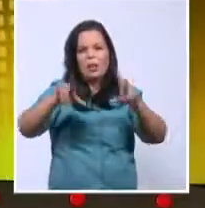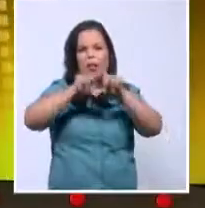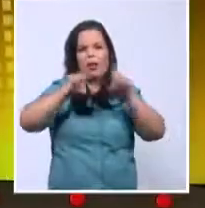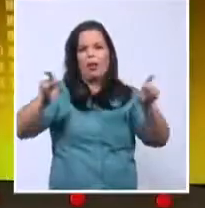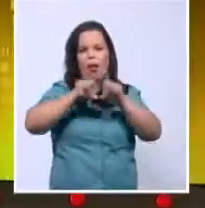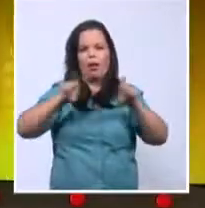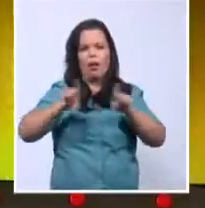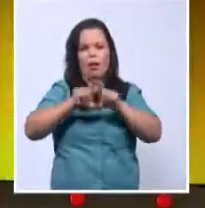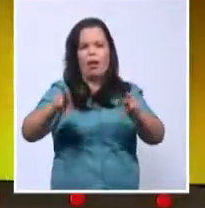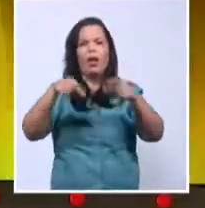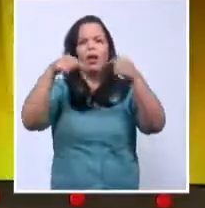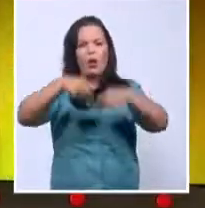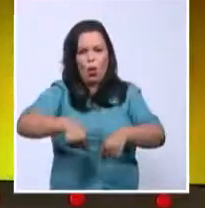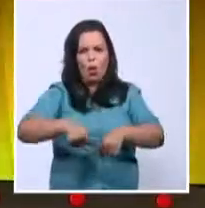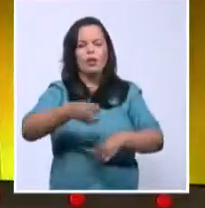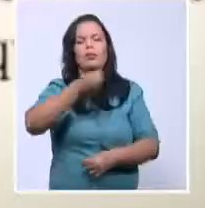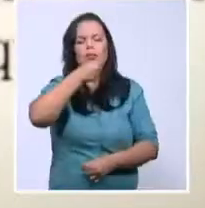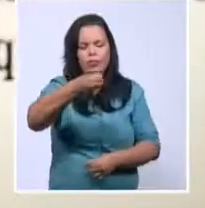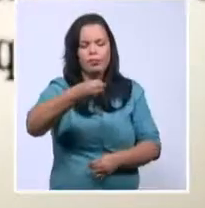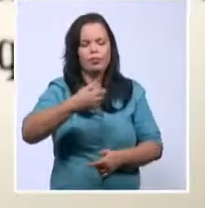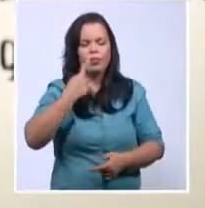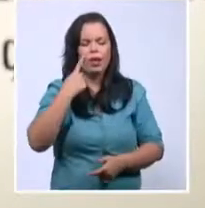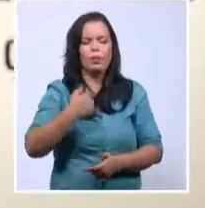conversación con Alexis Triana, vamos a verla.